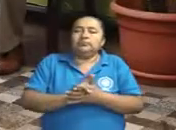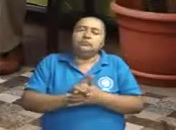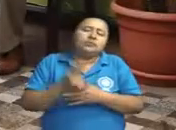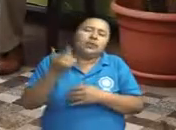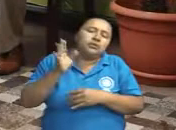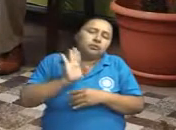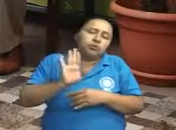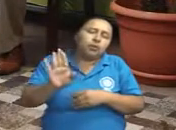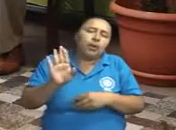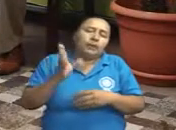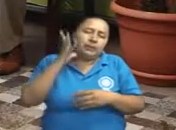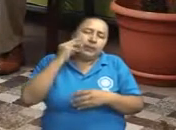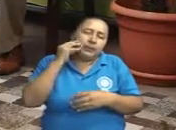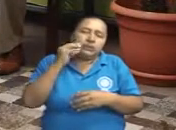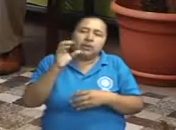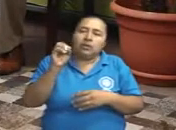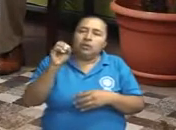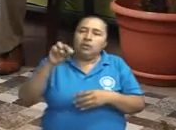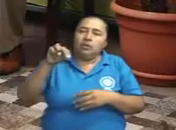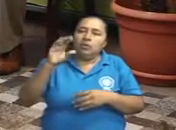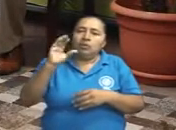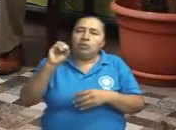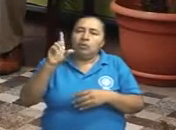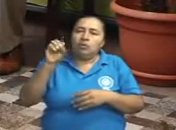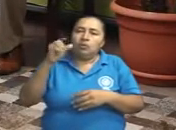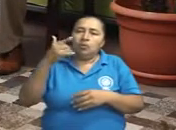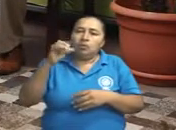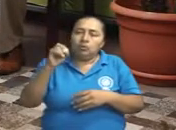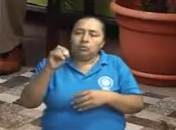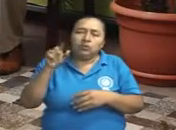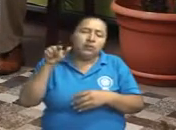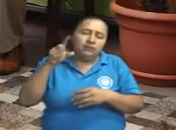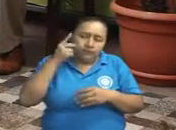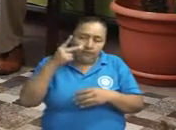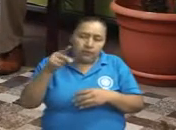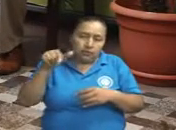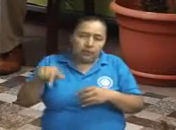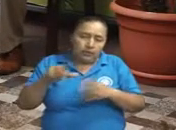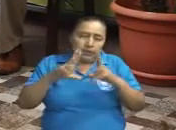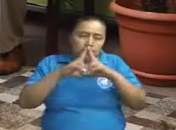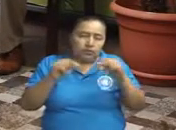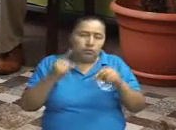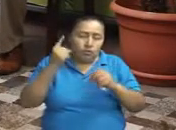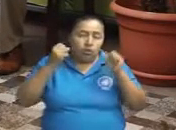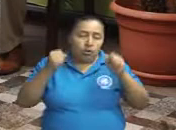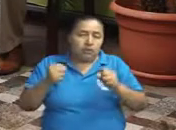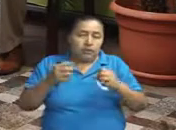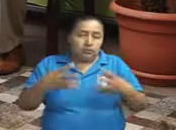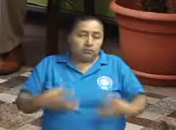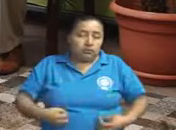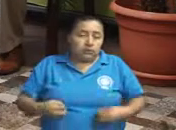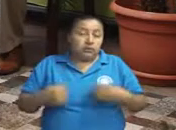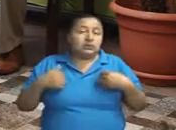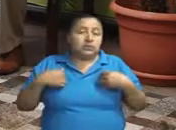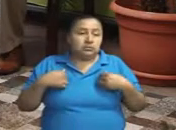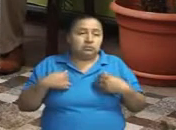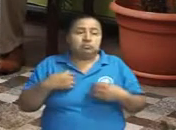experiencia como oncólogo, ¿se ha visto en nuestro país un hombre con cáncer de mama, doctor?